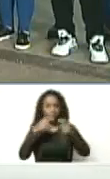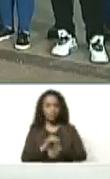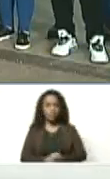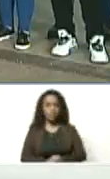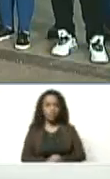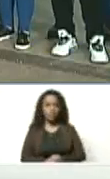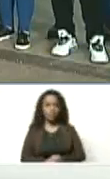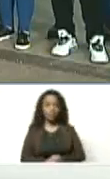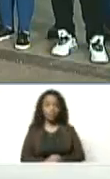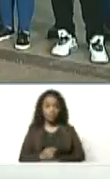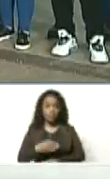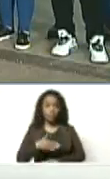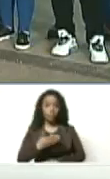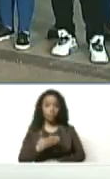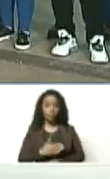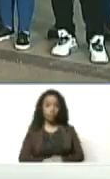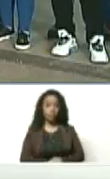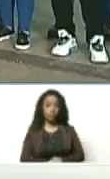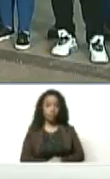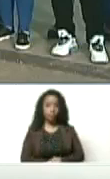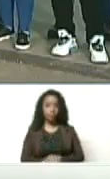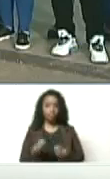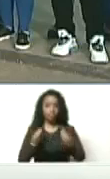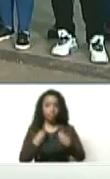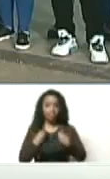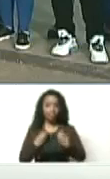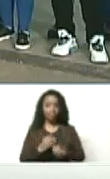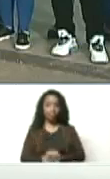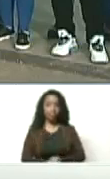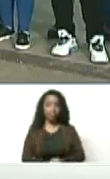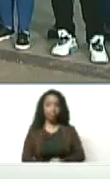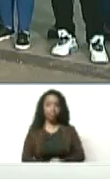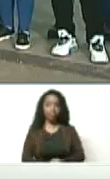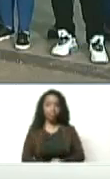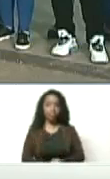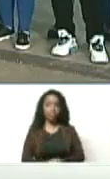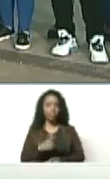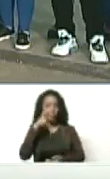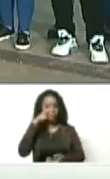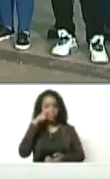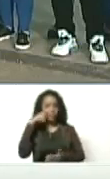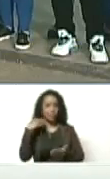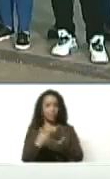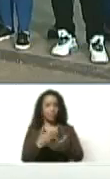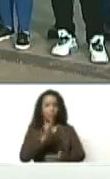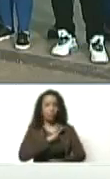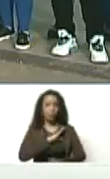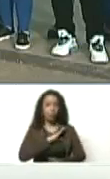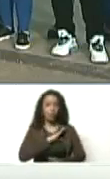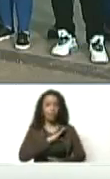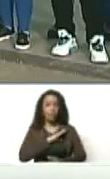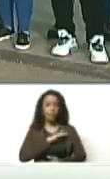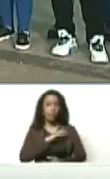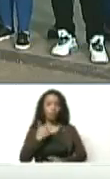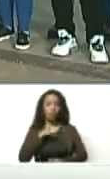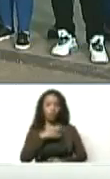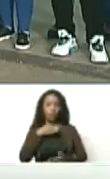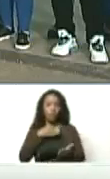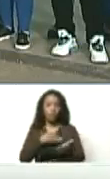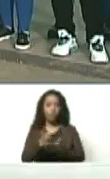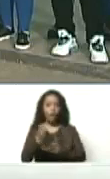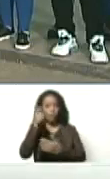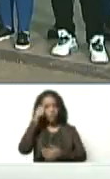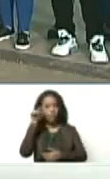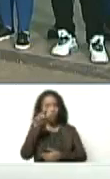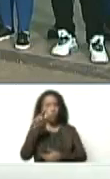y haber podido vivir en carne propia el ser leal al